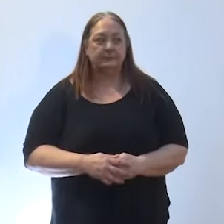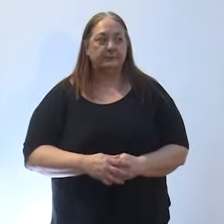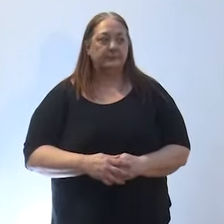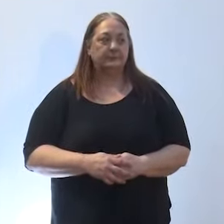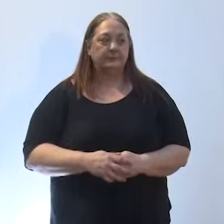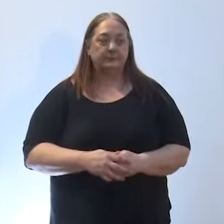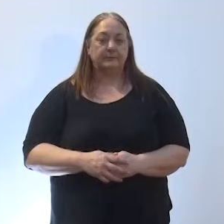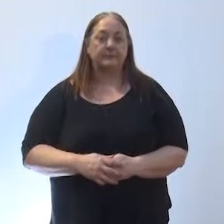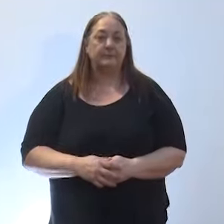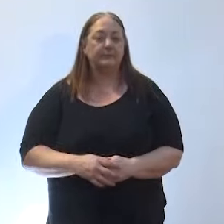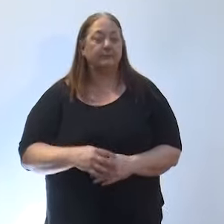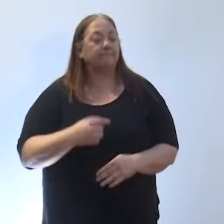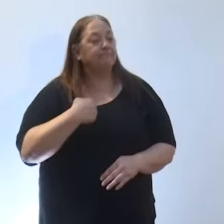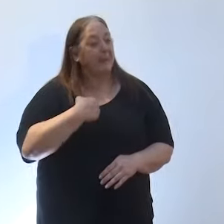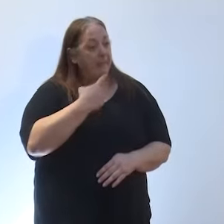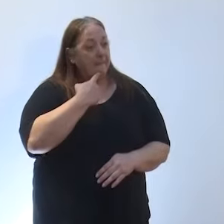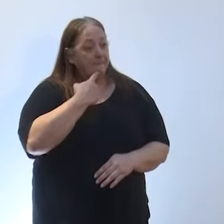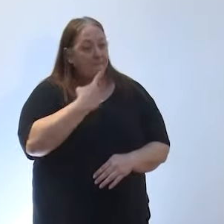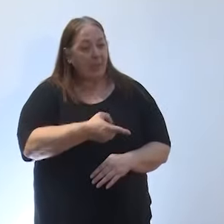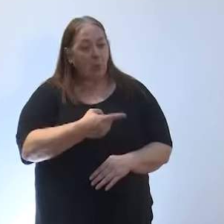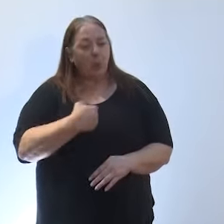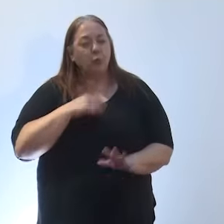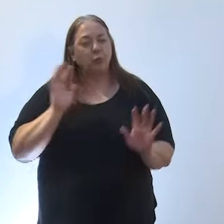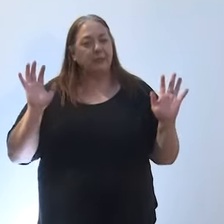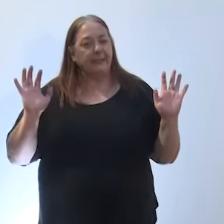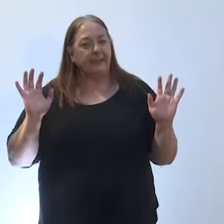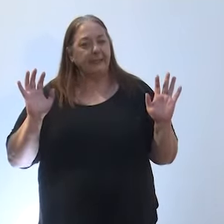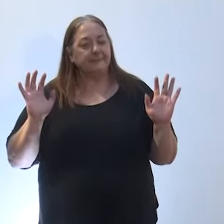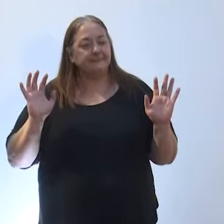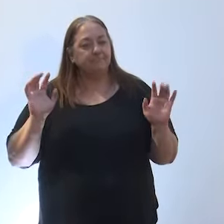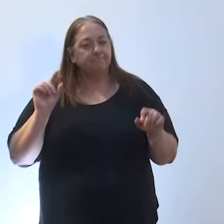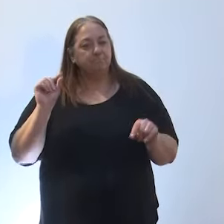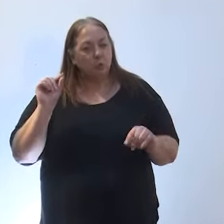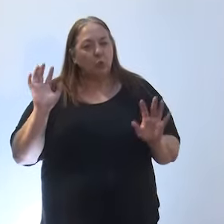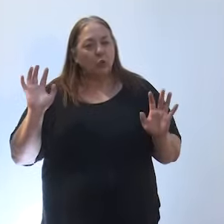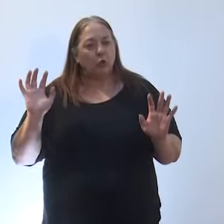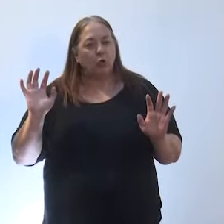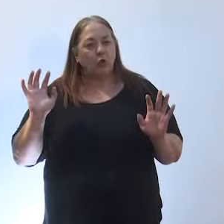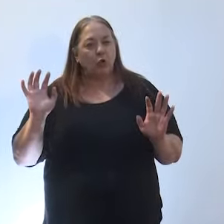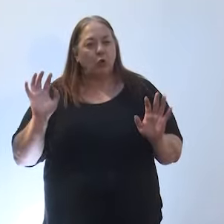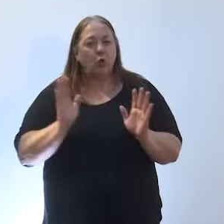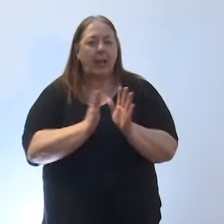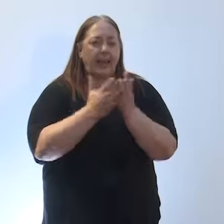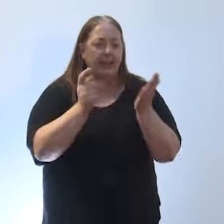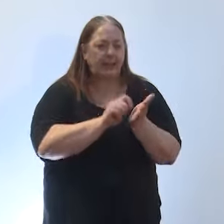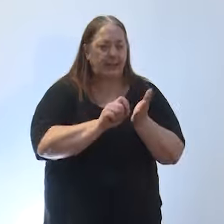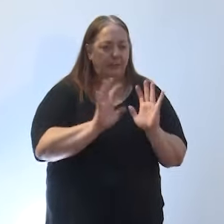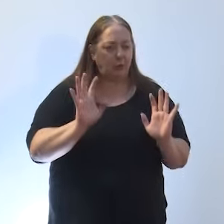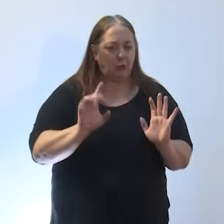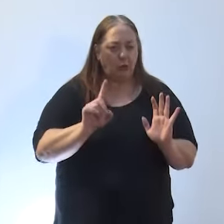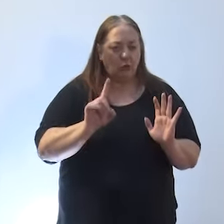mi pregunta tal vez va un poco más allá del del libro no O